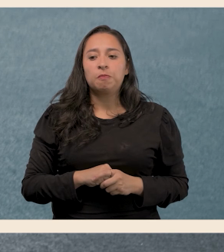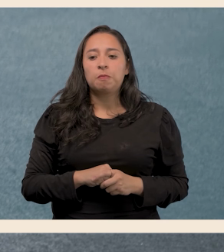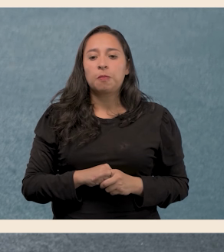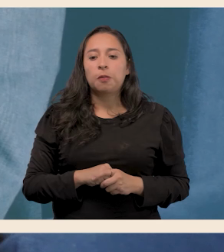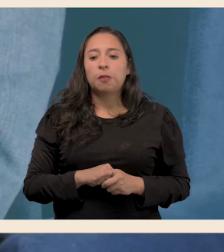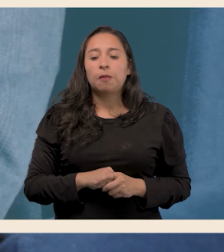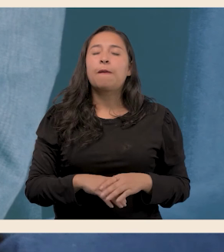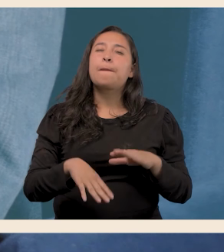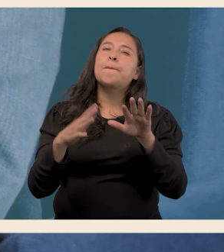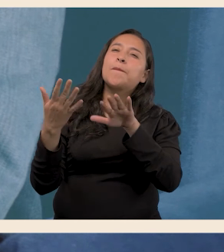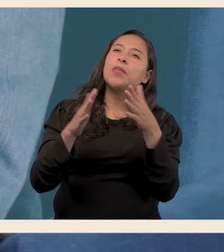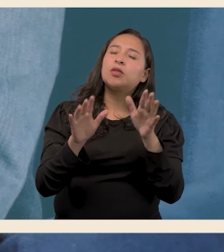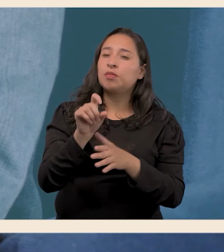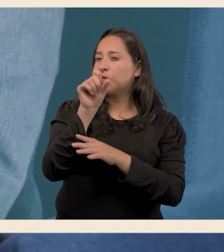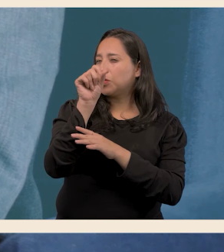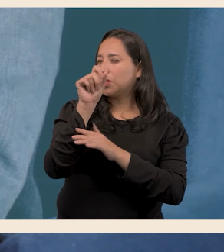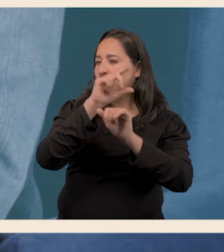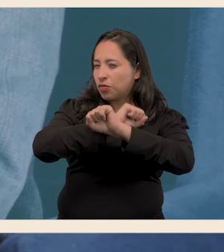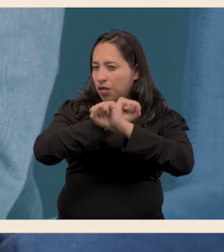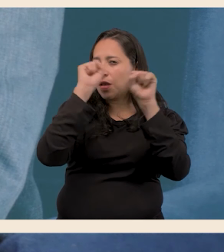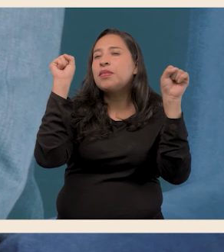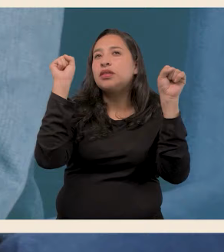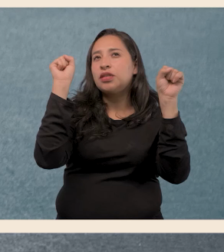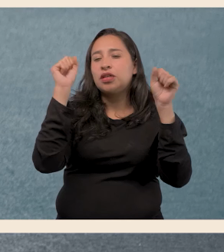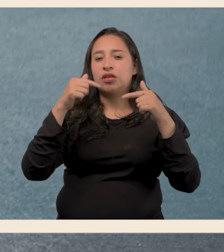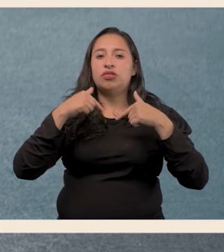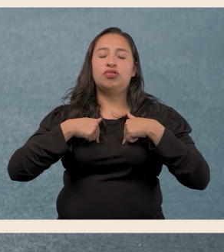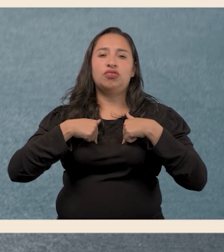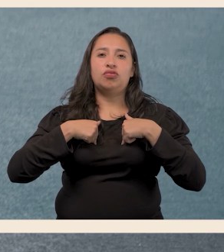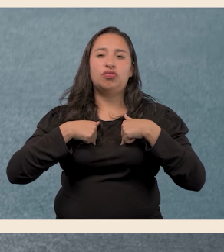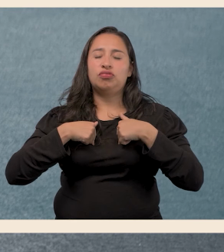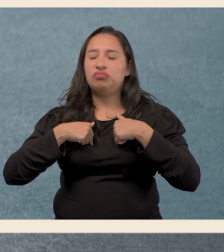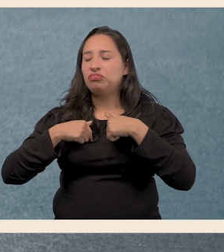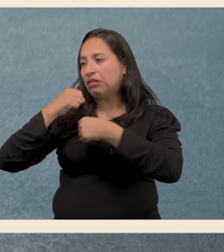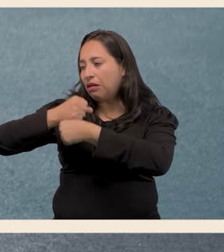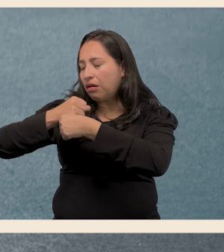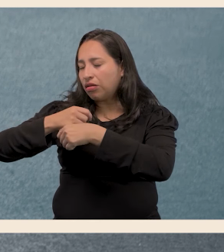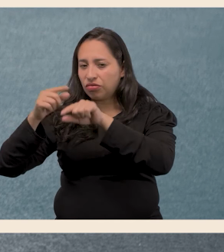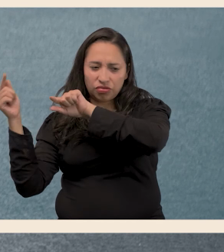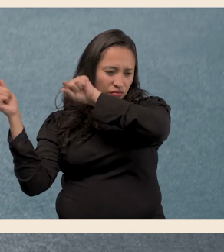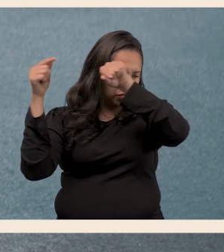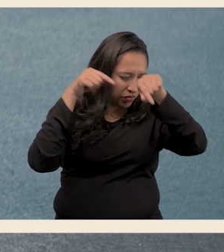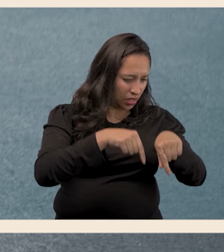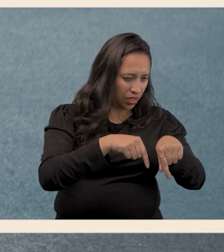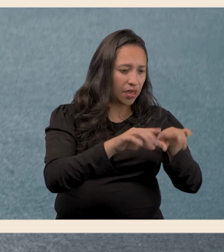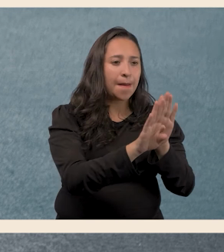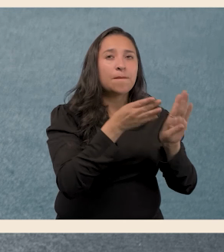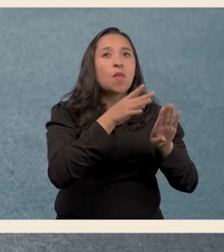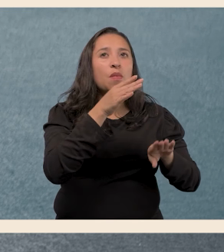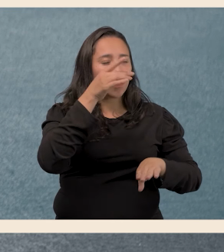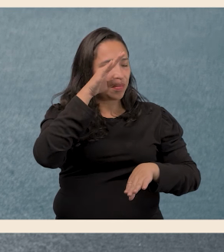de diciembre. Como a las 11 de la mañana bajé a la portería. Pero